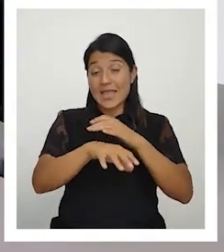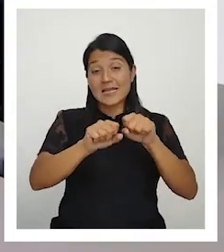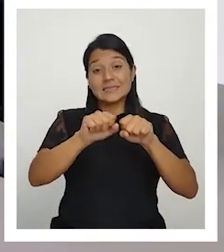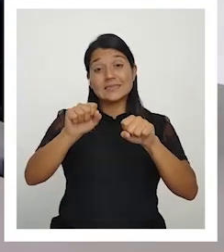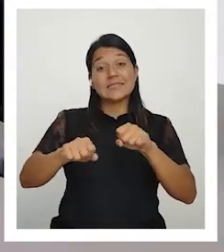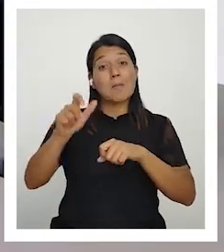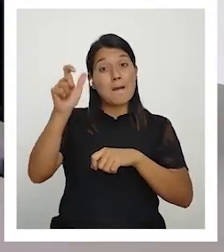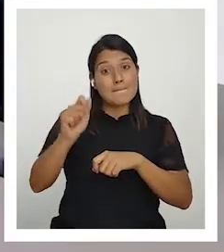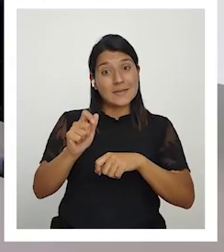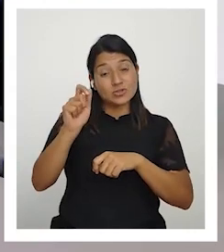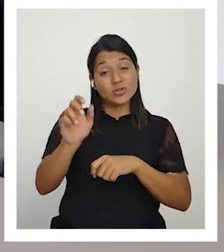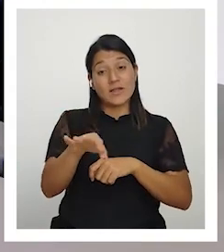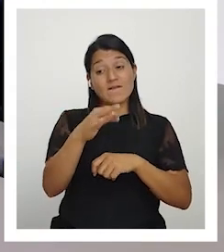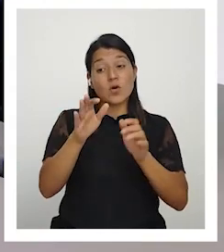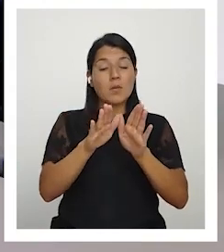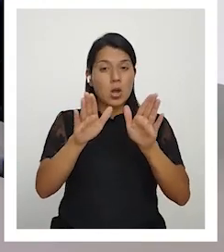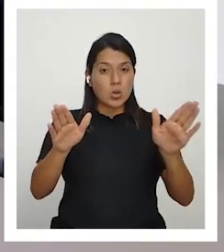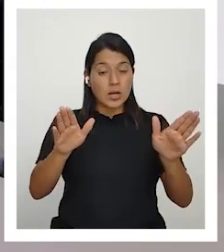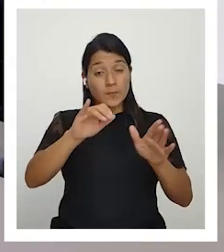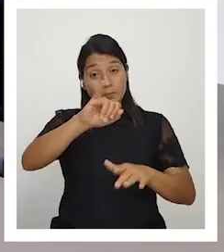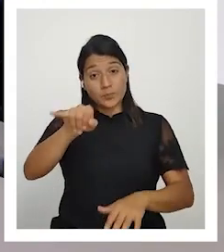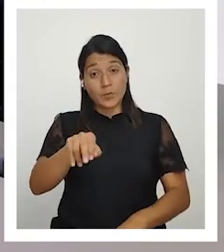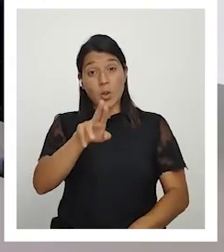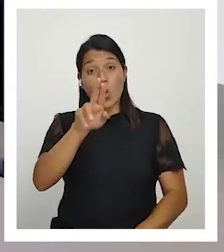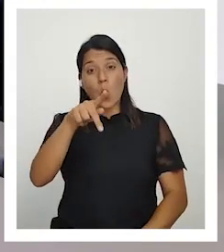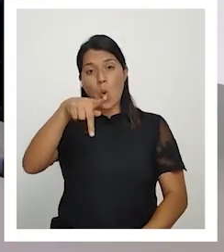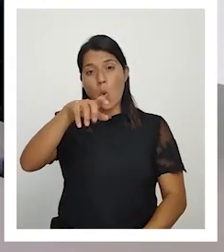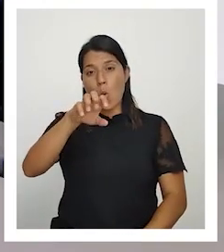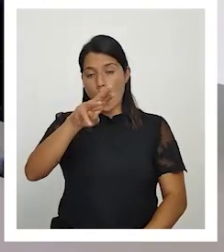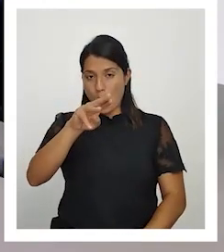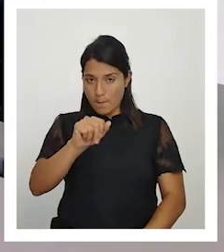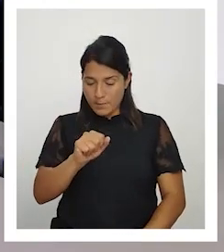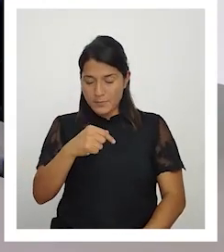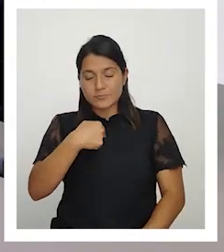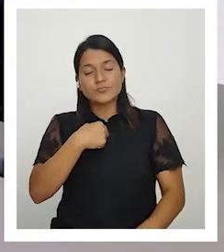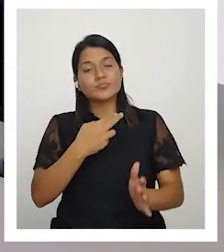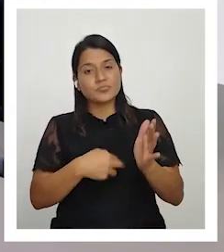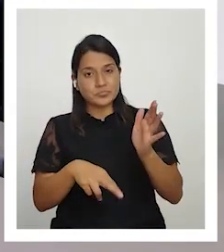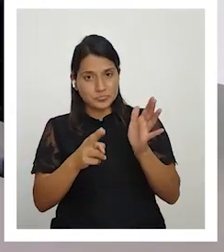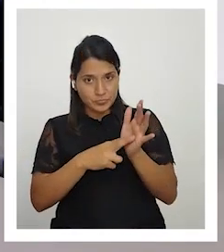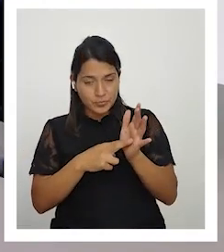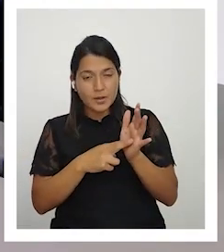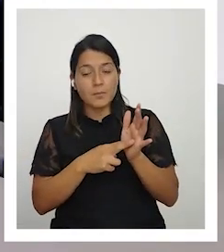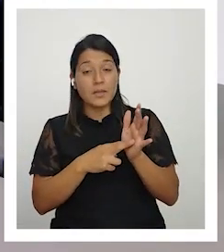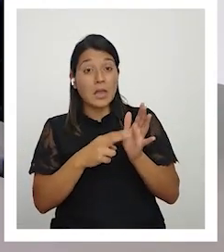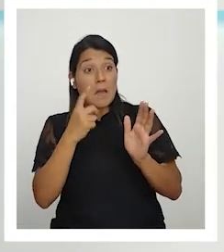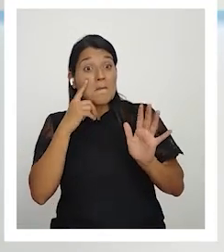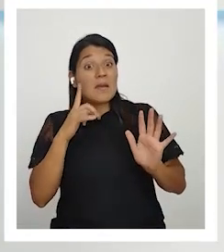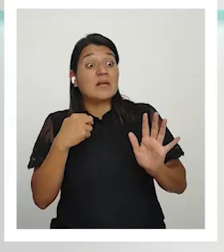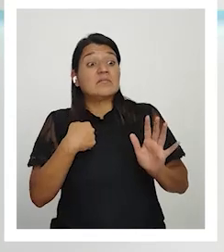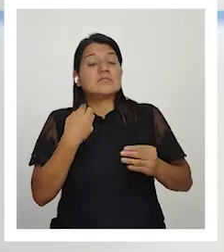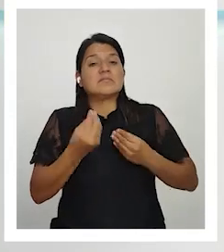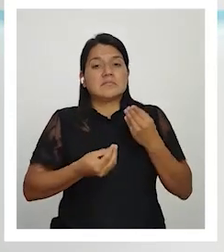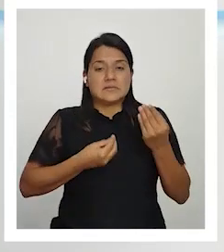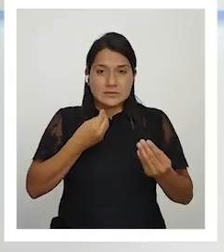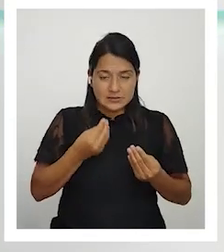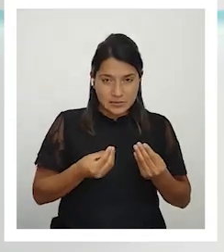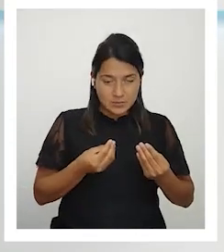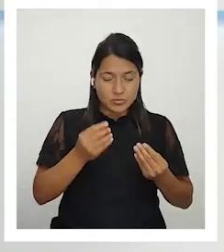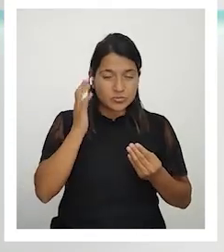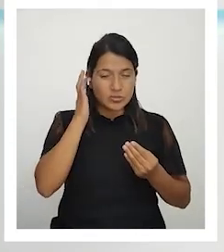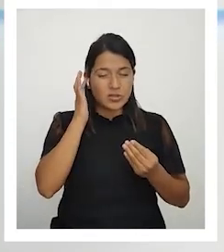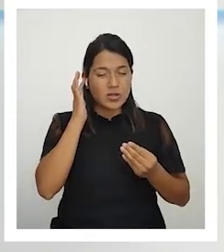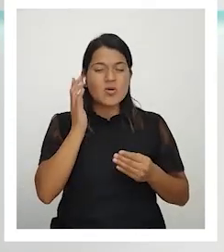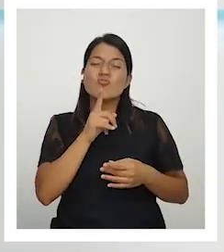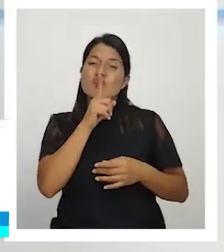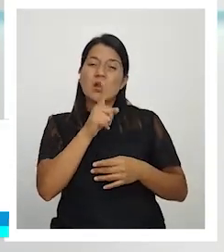general. Jupema, insisto, pues veremos a ver cómo hacemos. Ciertamente hay